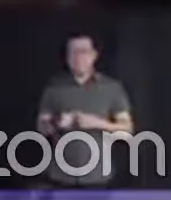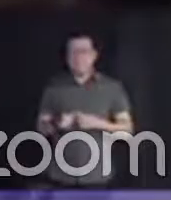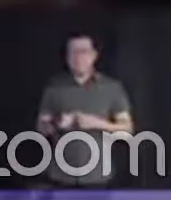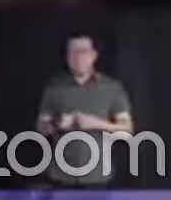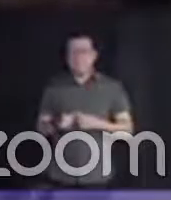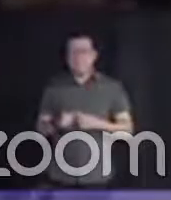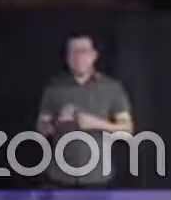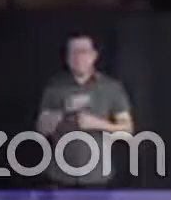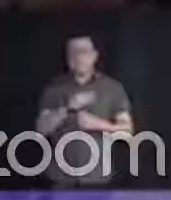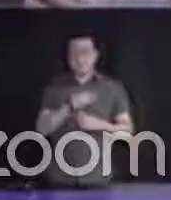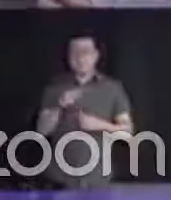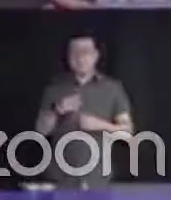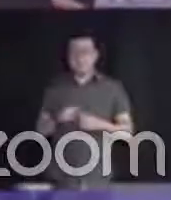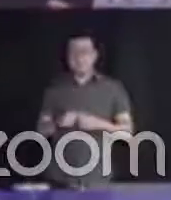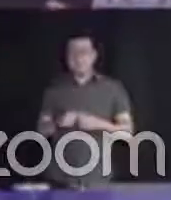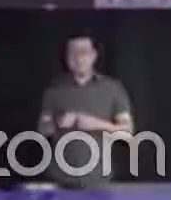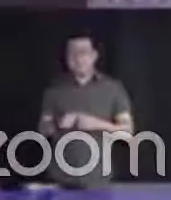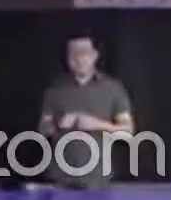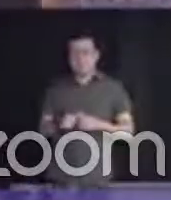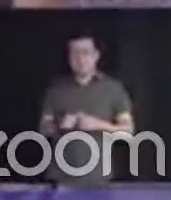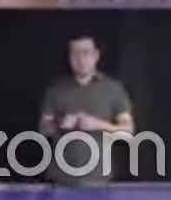Bueno.